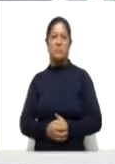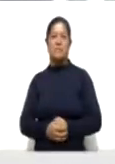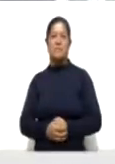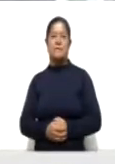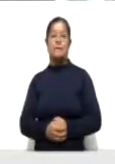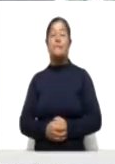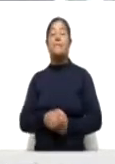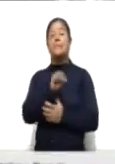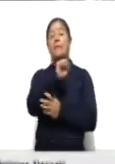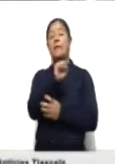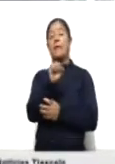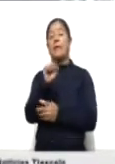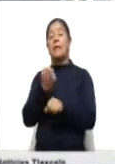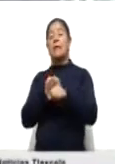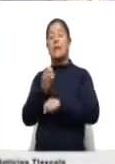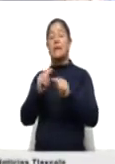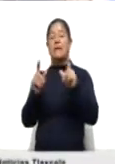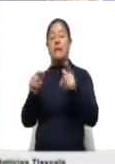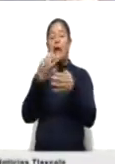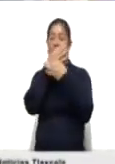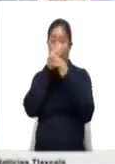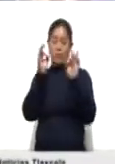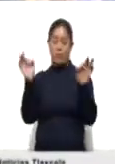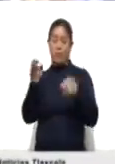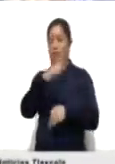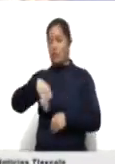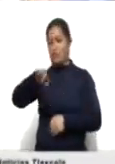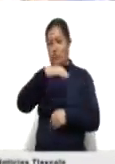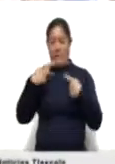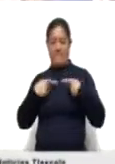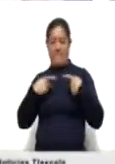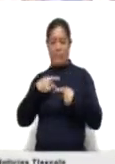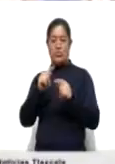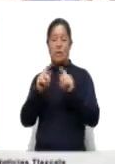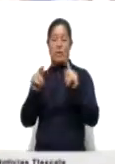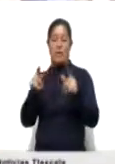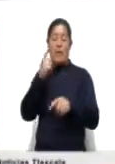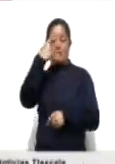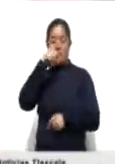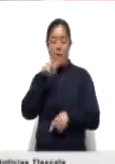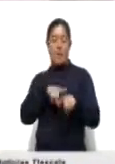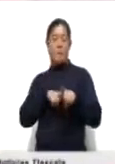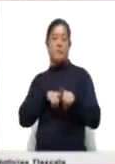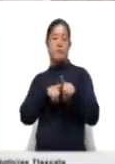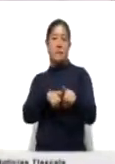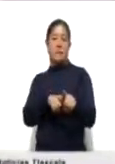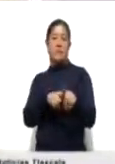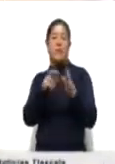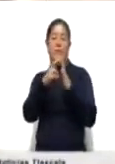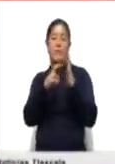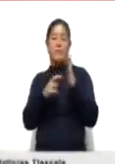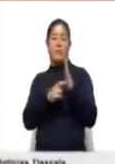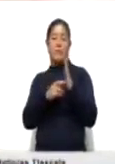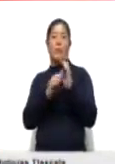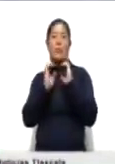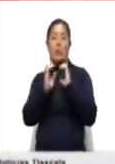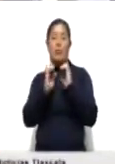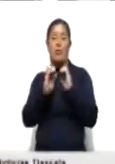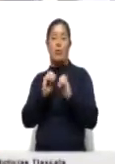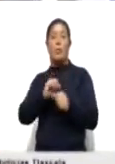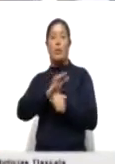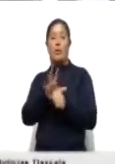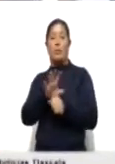La Secretaría de Salud del Estado reiteró el llamado a la población tlaxcalteca para mantener y fortalecer las medidas preventivas contra